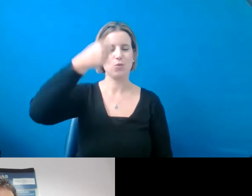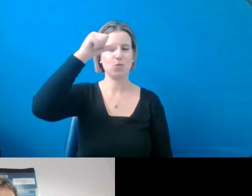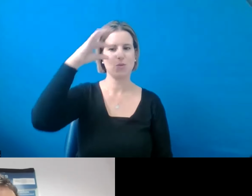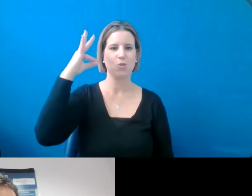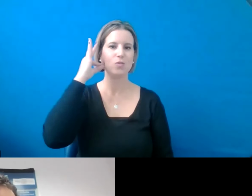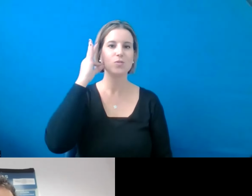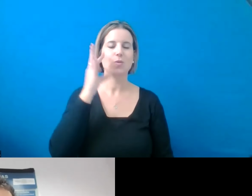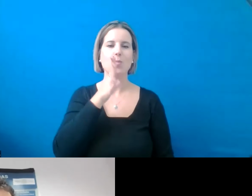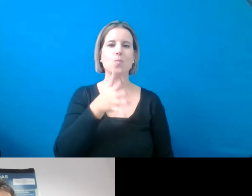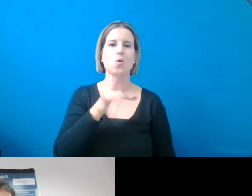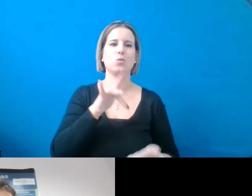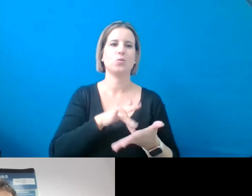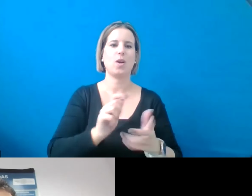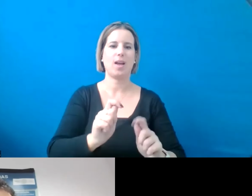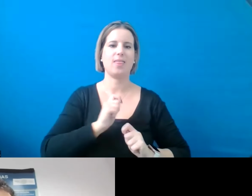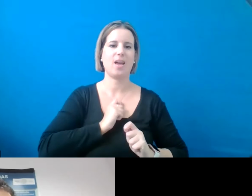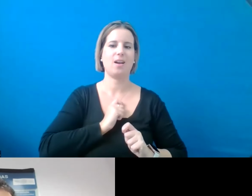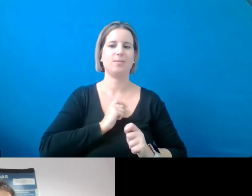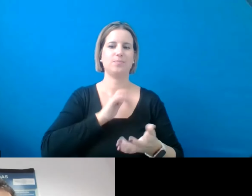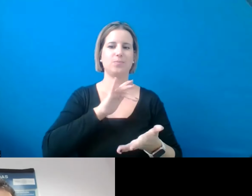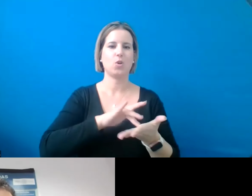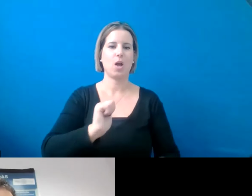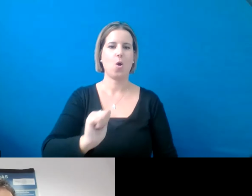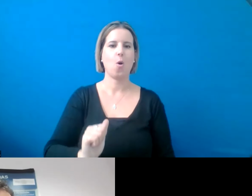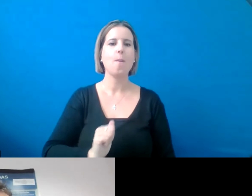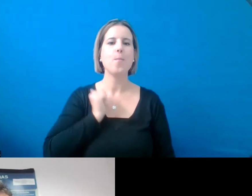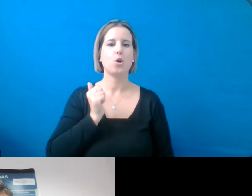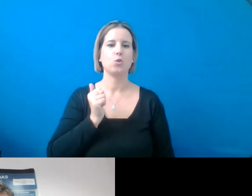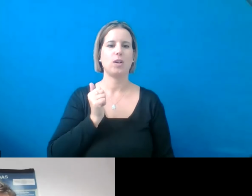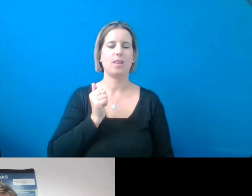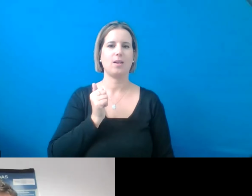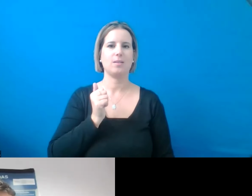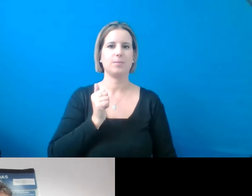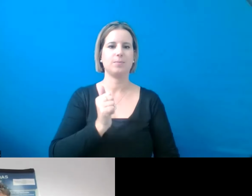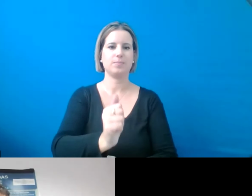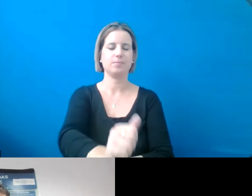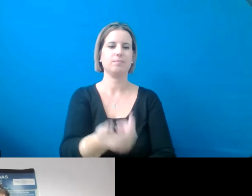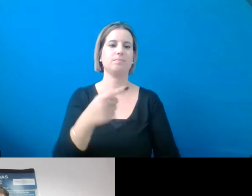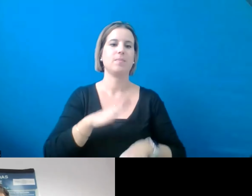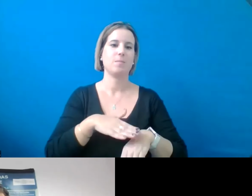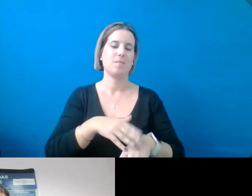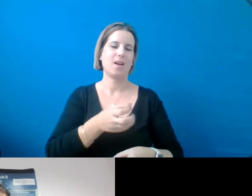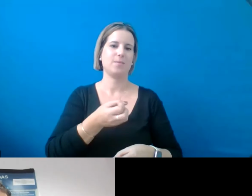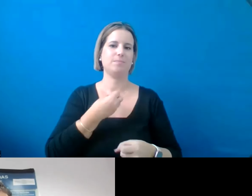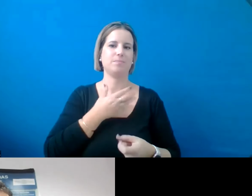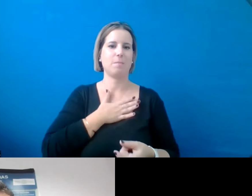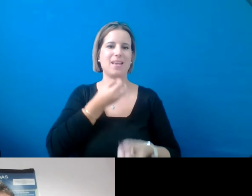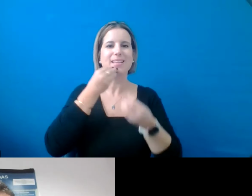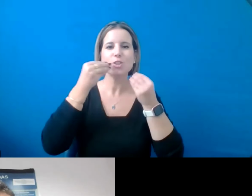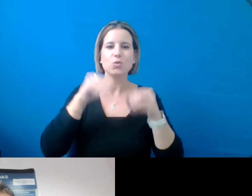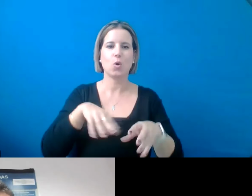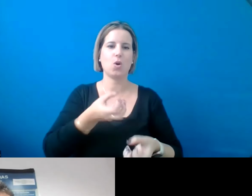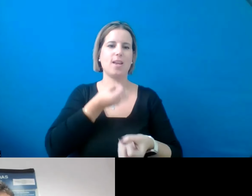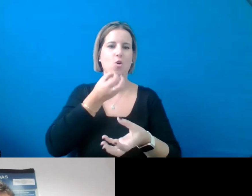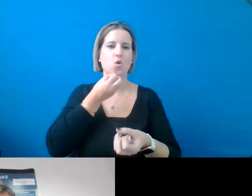por darme esta oportunidad y para contar mi historia con